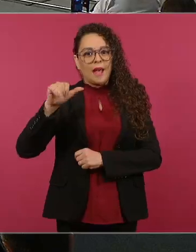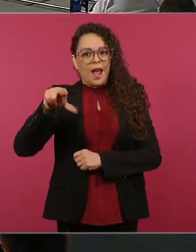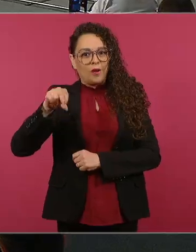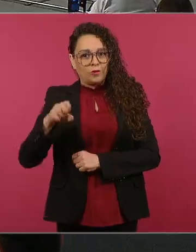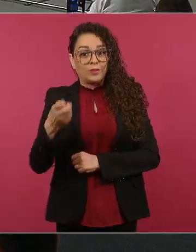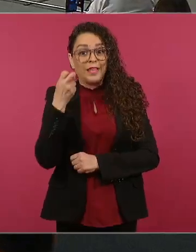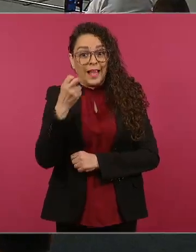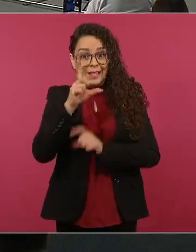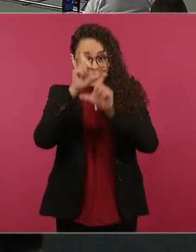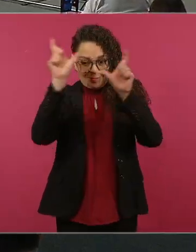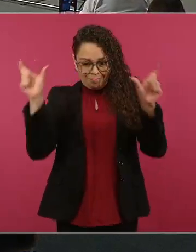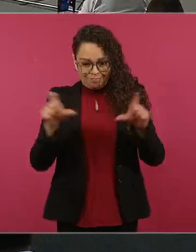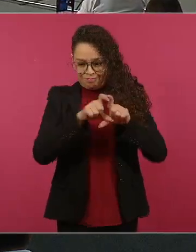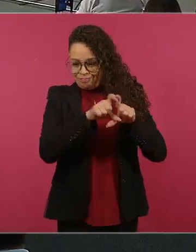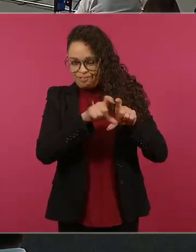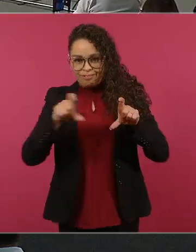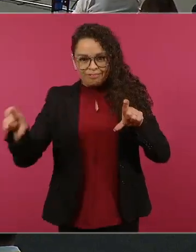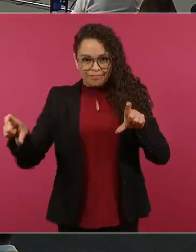de la doctrina de Monroe,